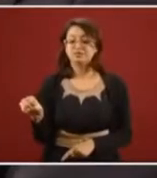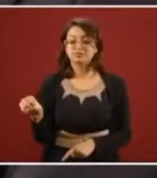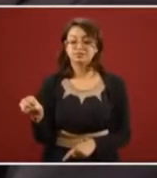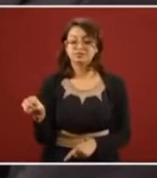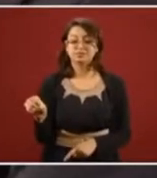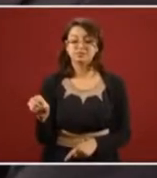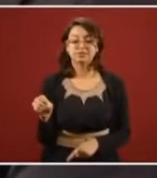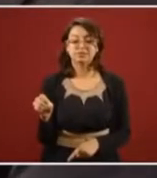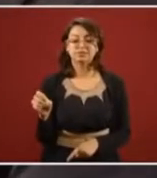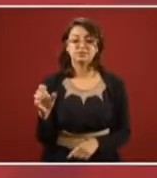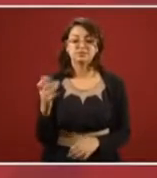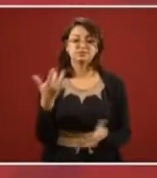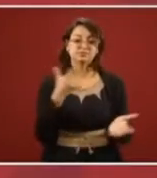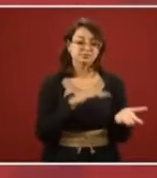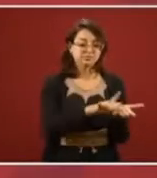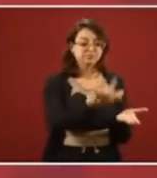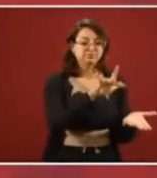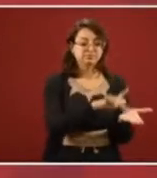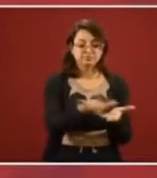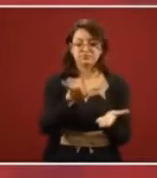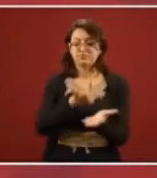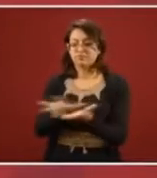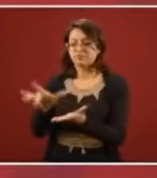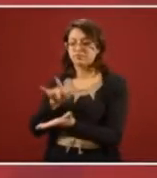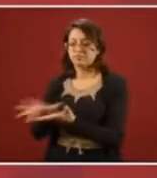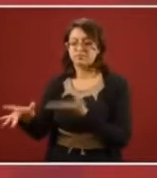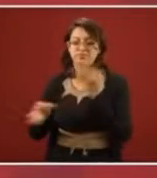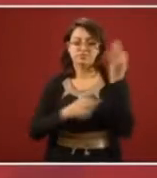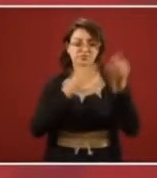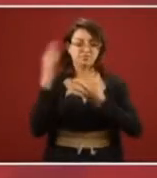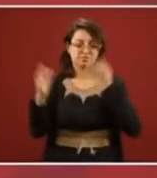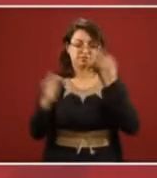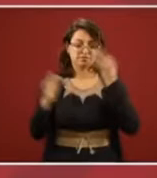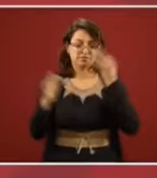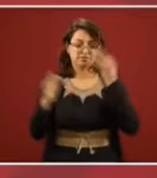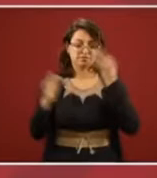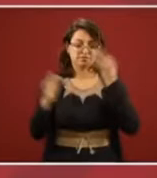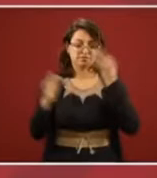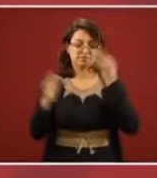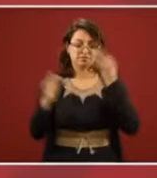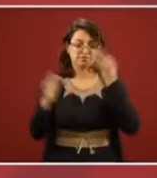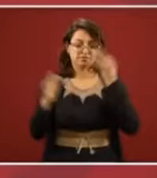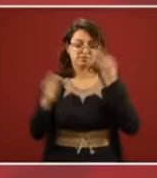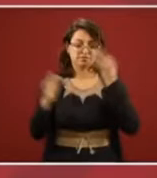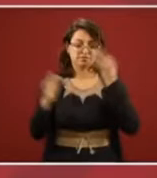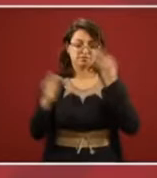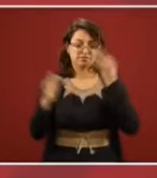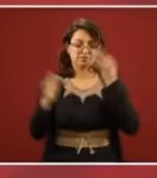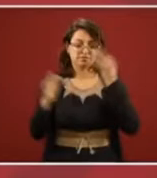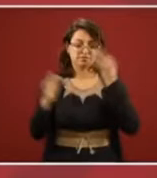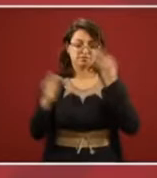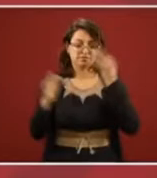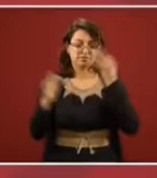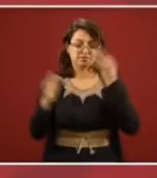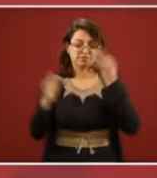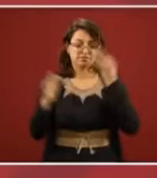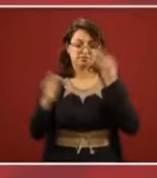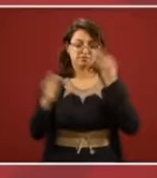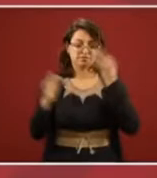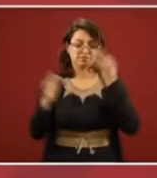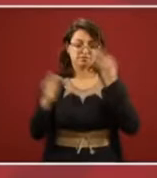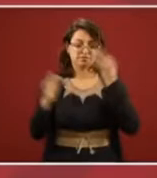de apoyar a los medios de comunicación widget el software de